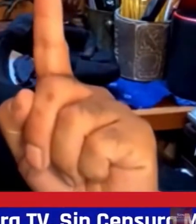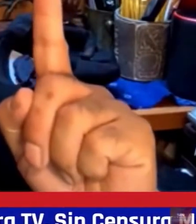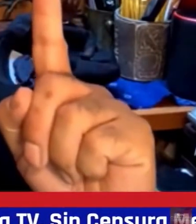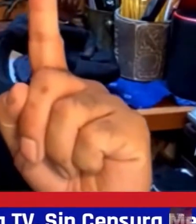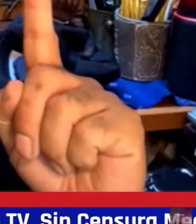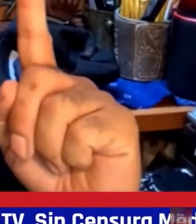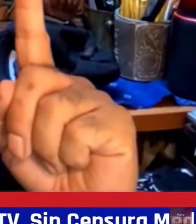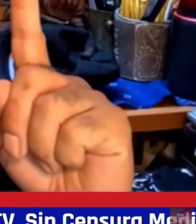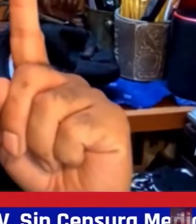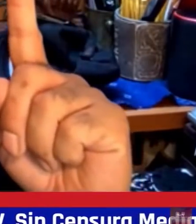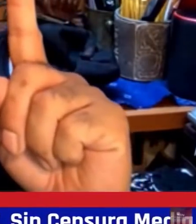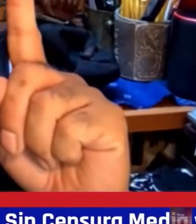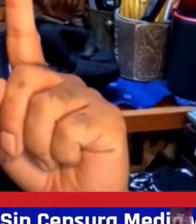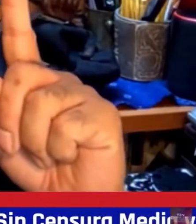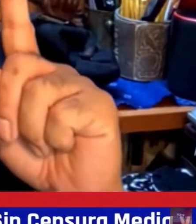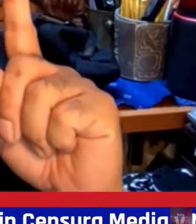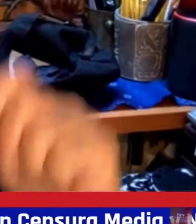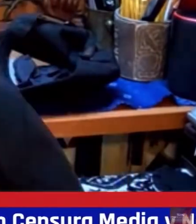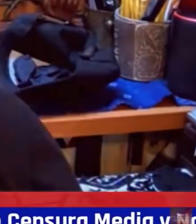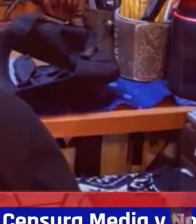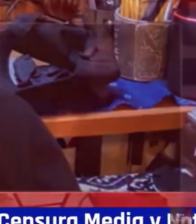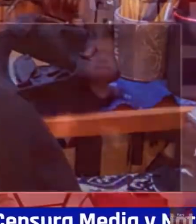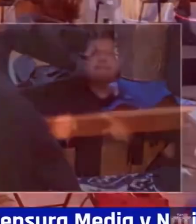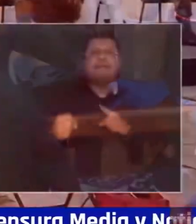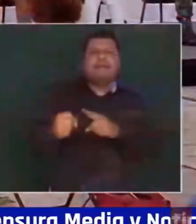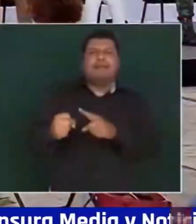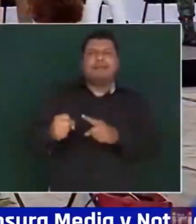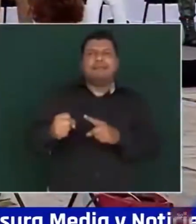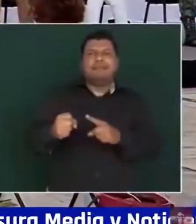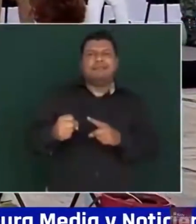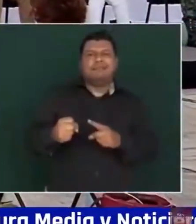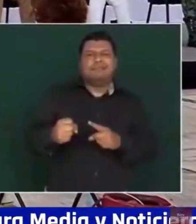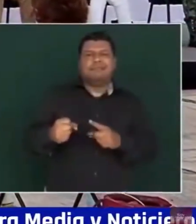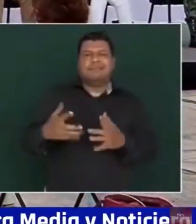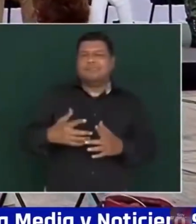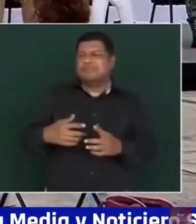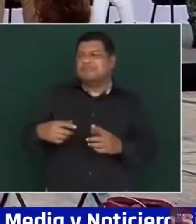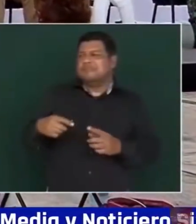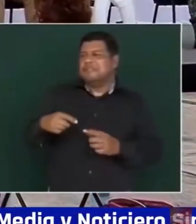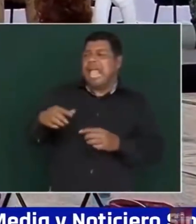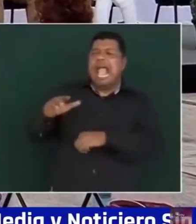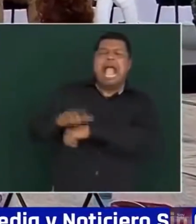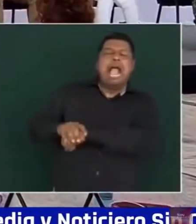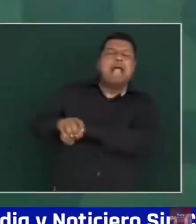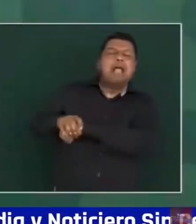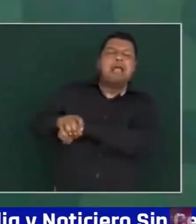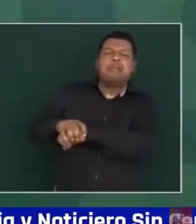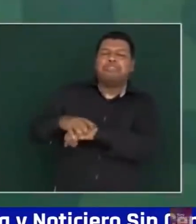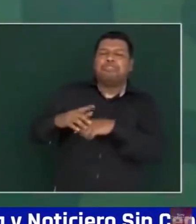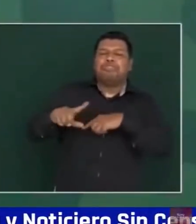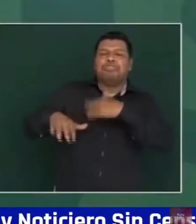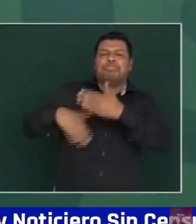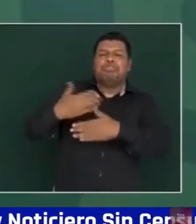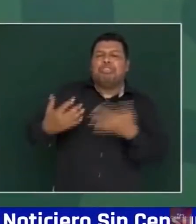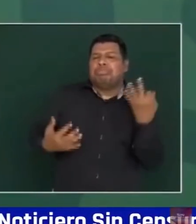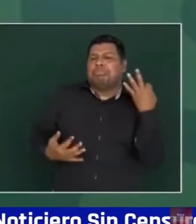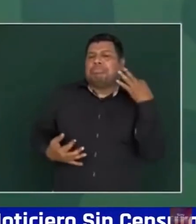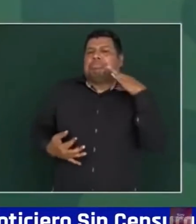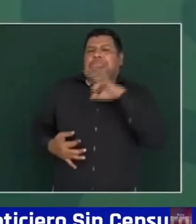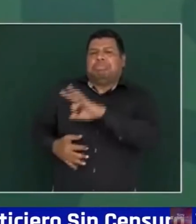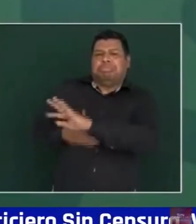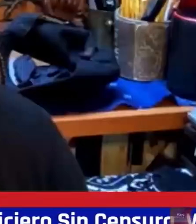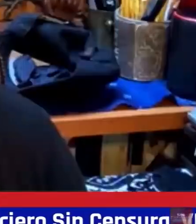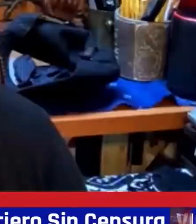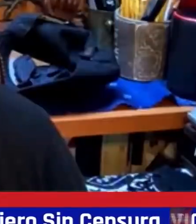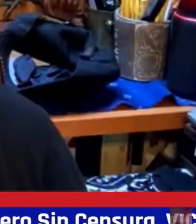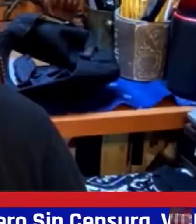¿Quieren que sigamos como estábamos antes o quieren que optemos por lo que yo estoy impulsando, la cuarta transformación? Y